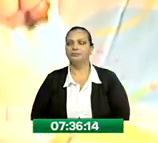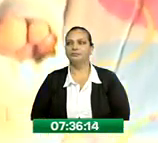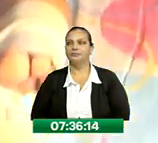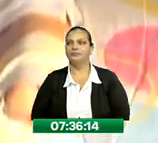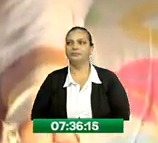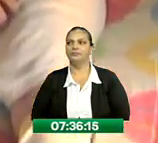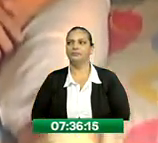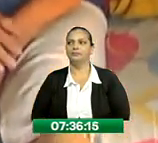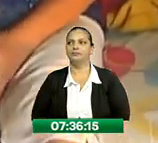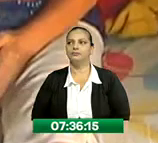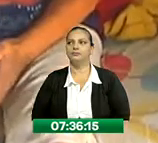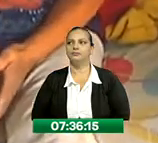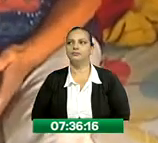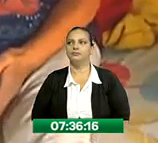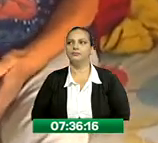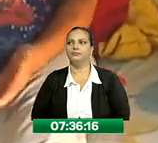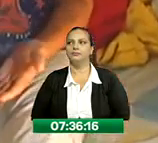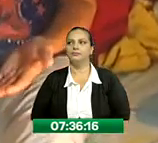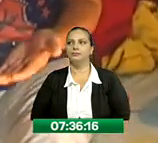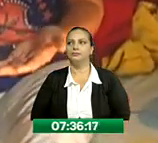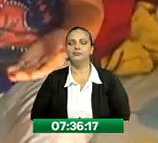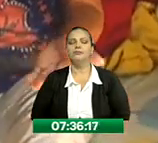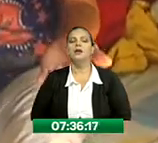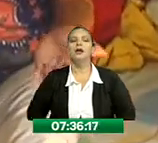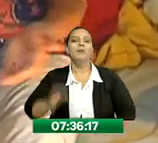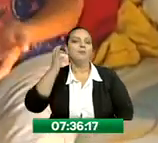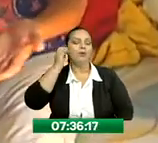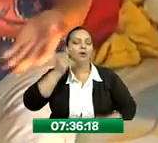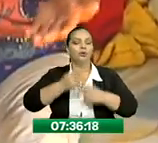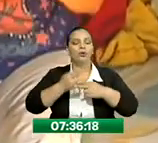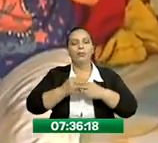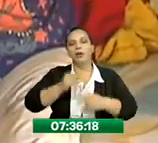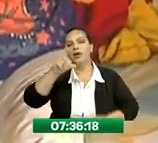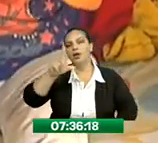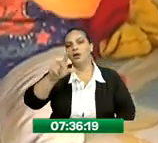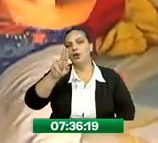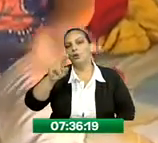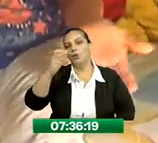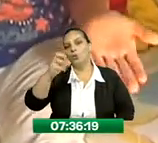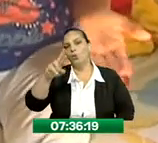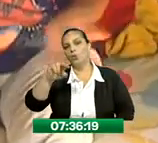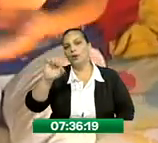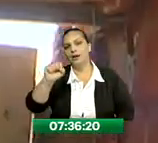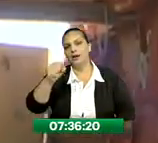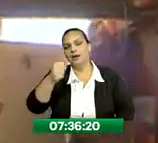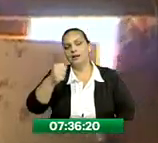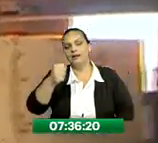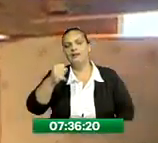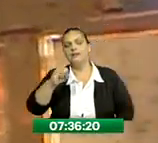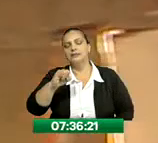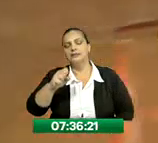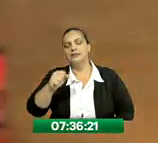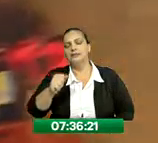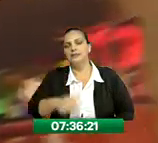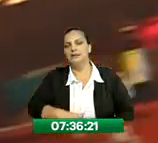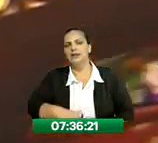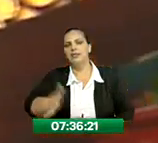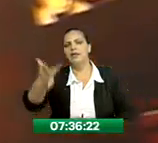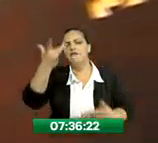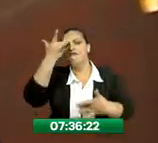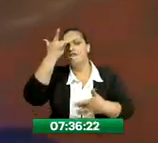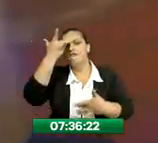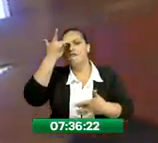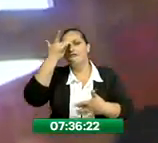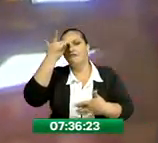Digamos, eso es lo que estoy preocupada. No. Doña Lucrecia jamás imaginó que este iba a ser un diciembre distinto. Postrada en una cama,